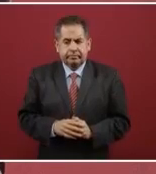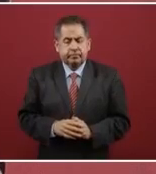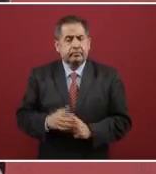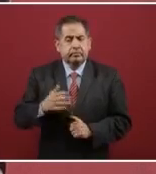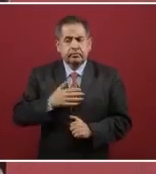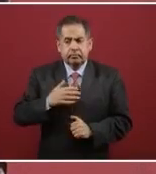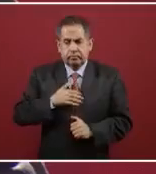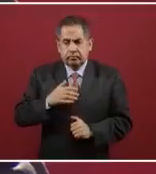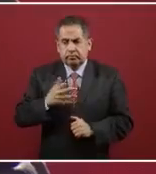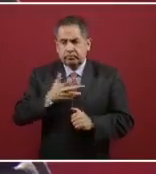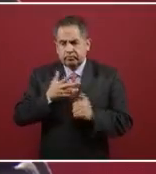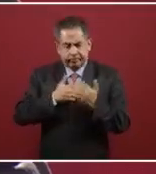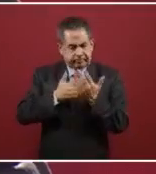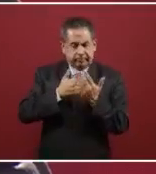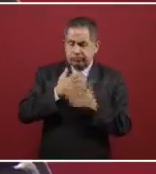estoy inventariado,